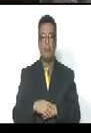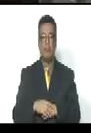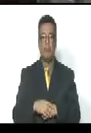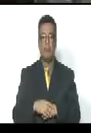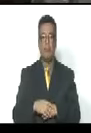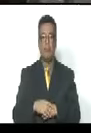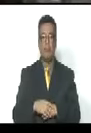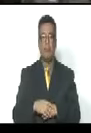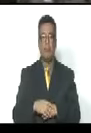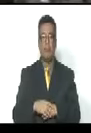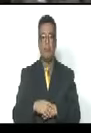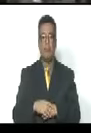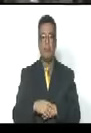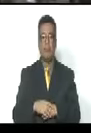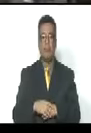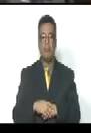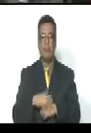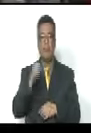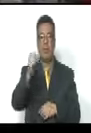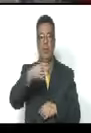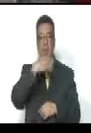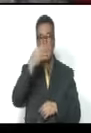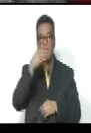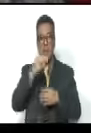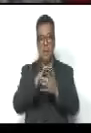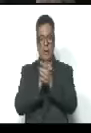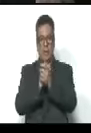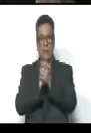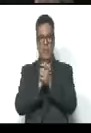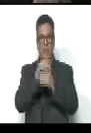Bueno, buenas tardes, compatriota.